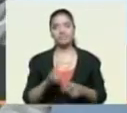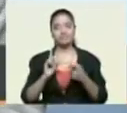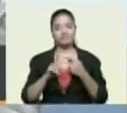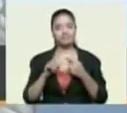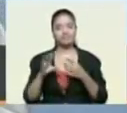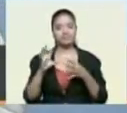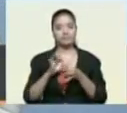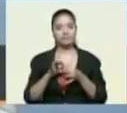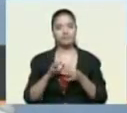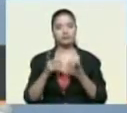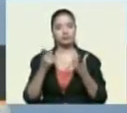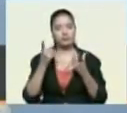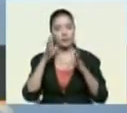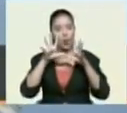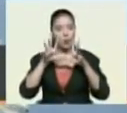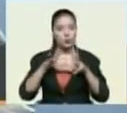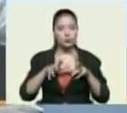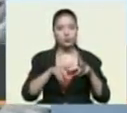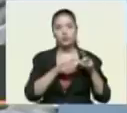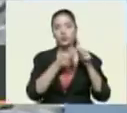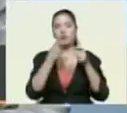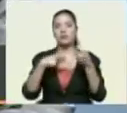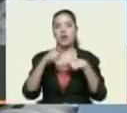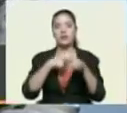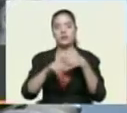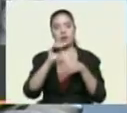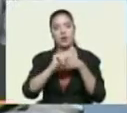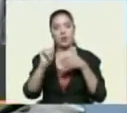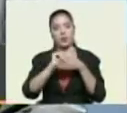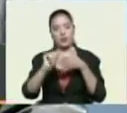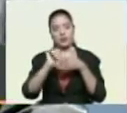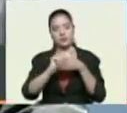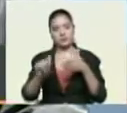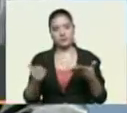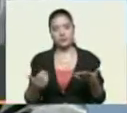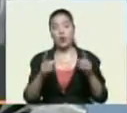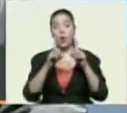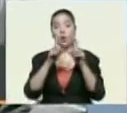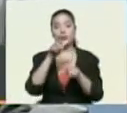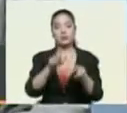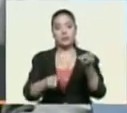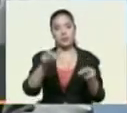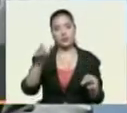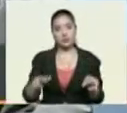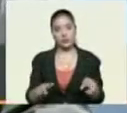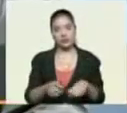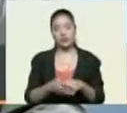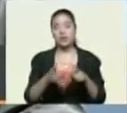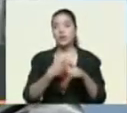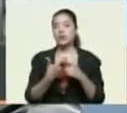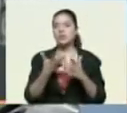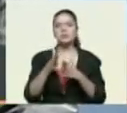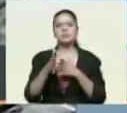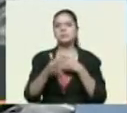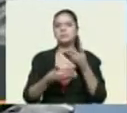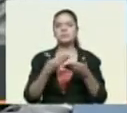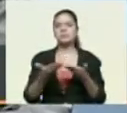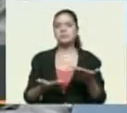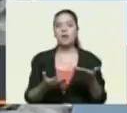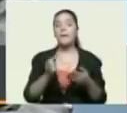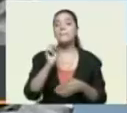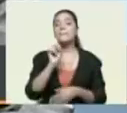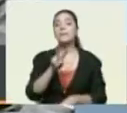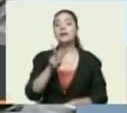vinculadas a la trama de corrupción de Cadivis en COEX. A 11 personas, lo que entonces hace ascender a